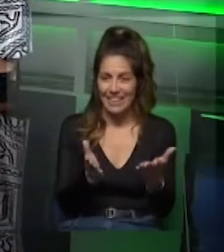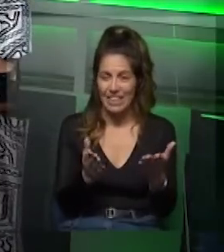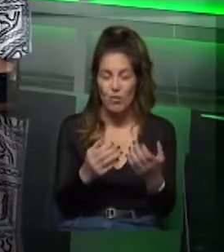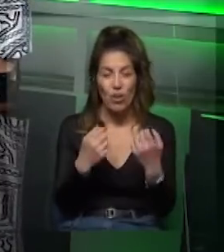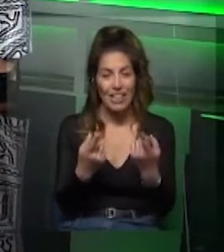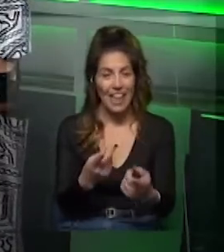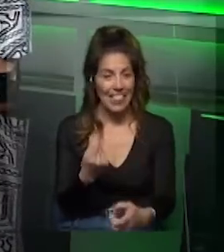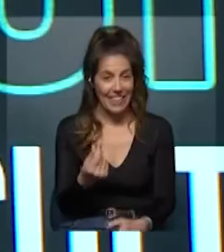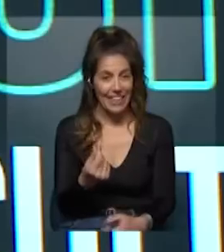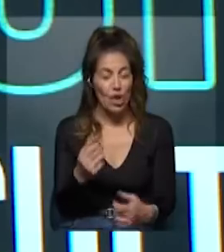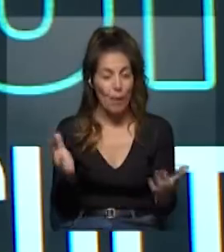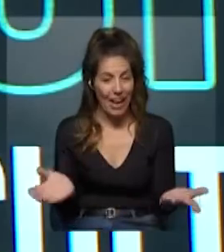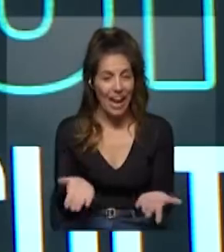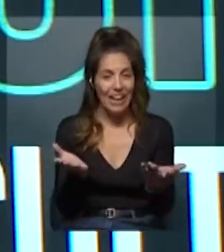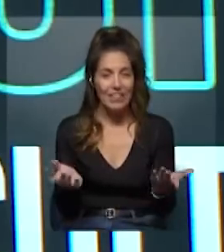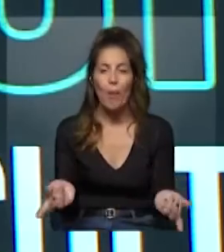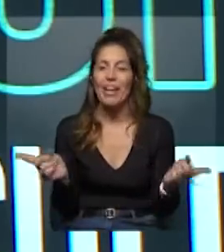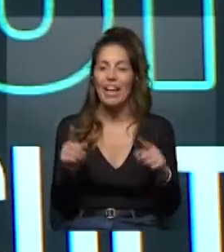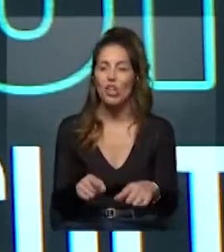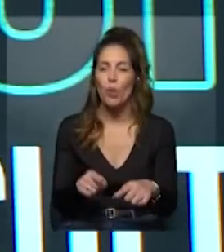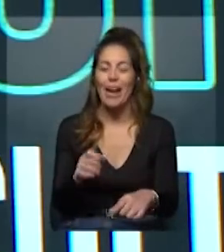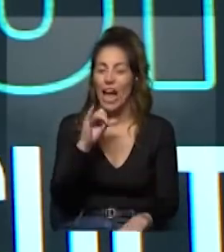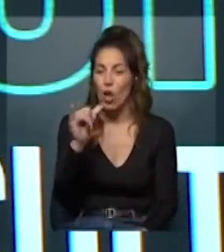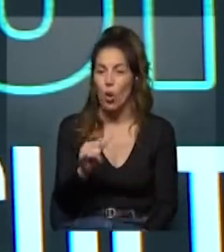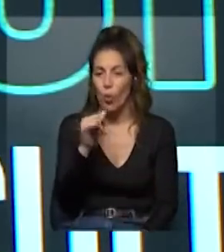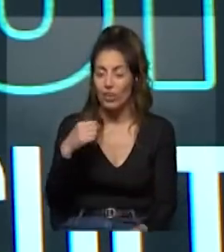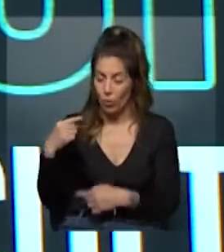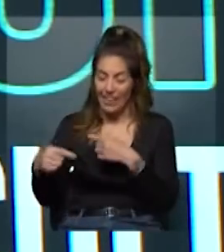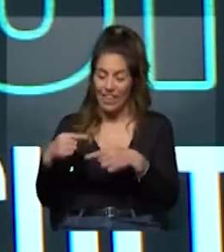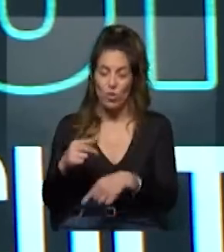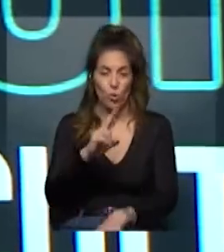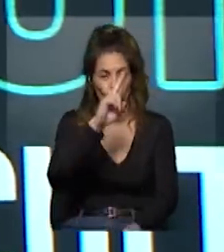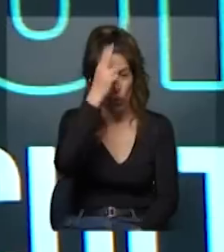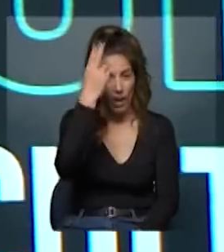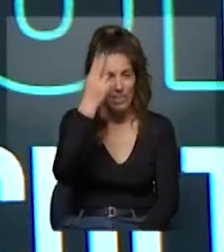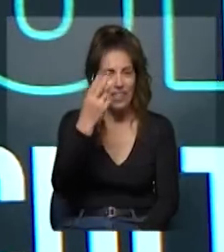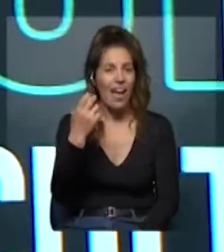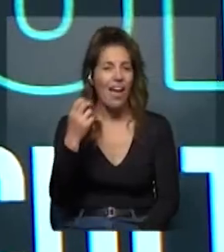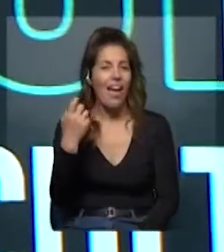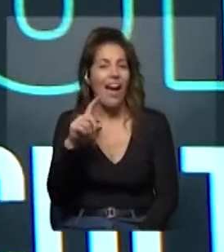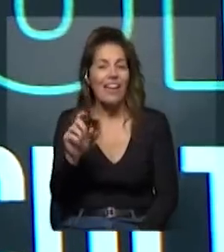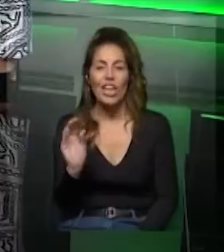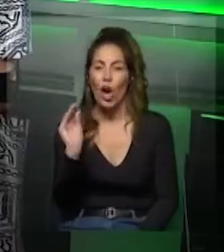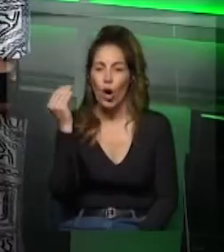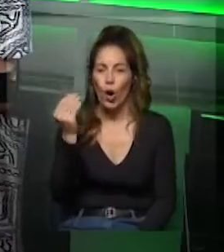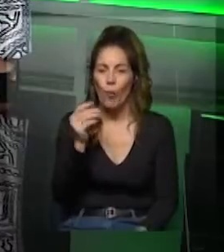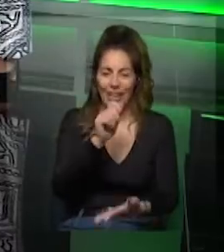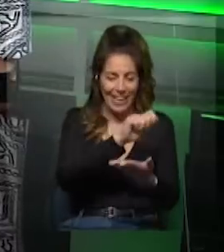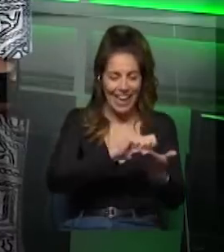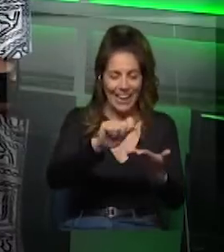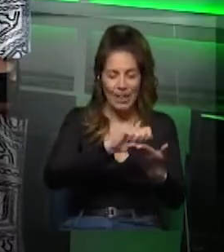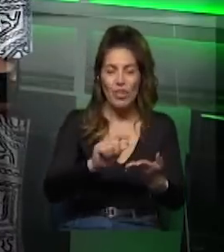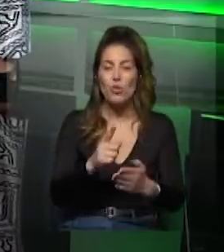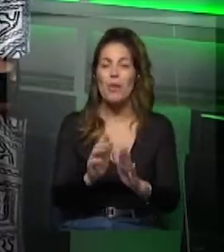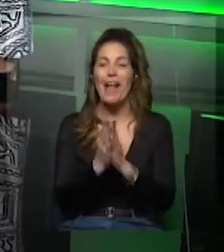que también intenta retomar el cuento que es una tradición nuestra es una tradición uruguaya no entonces alguien joven este escribiendo su primer